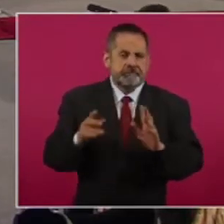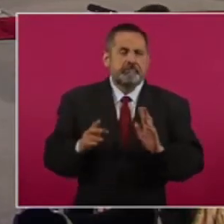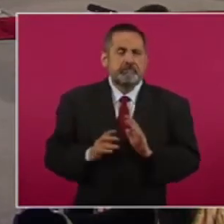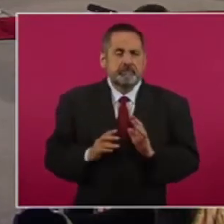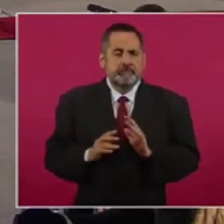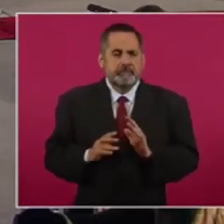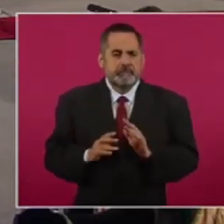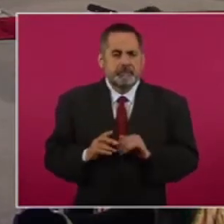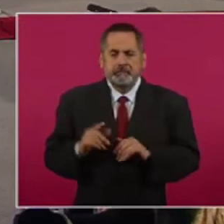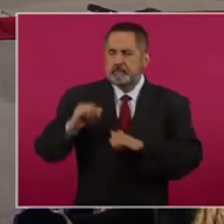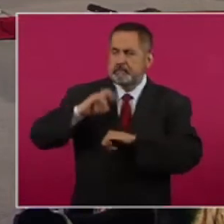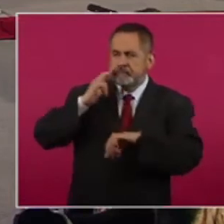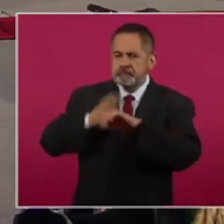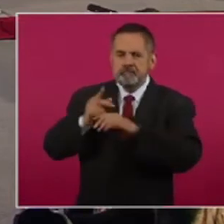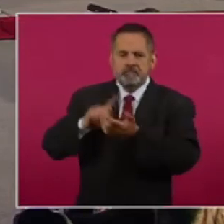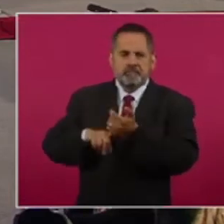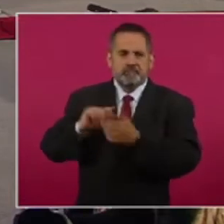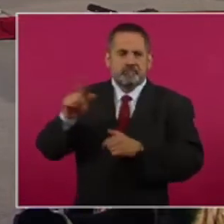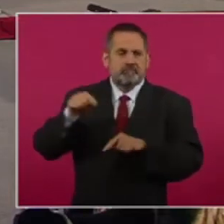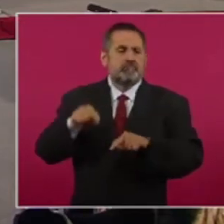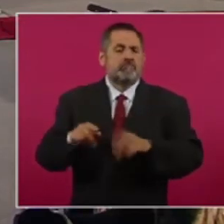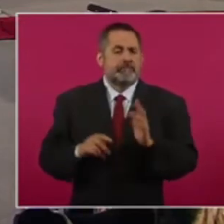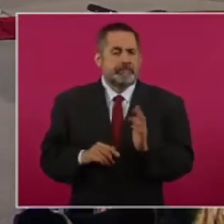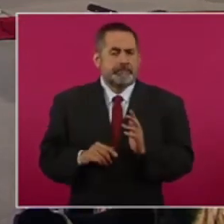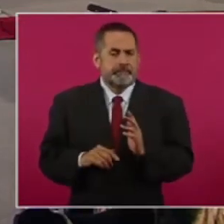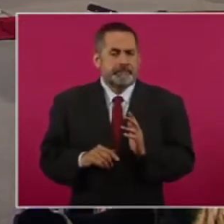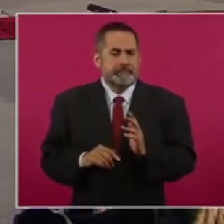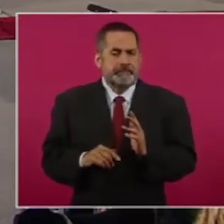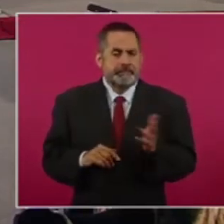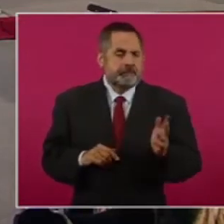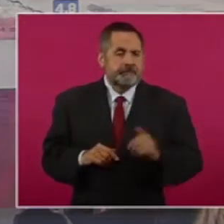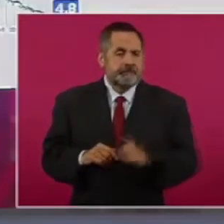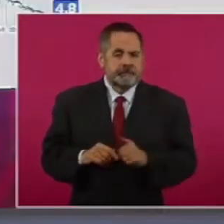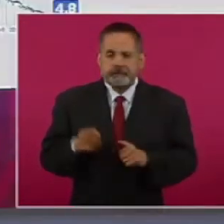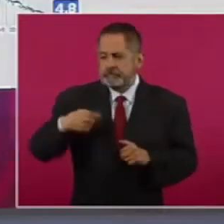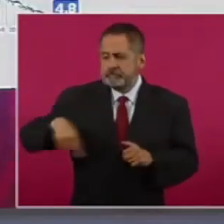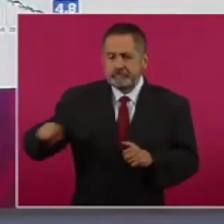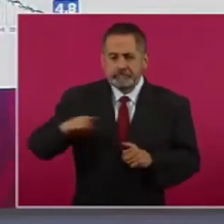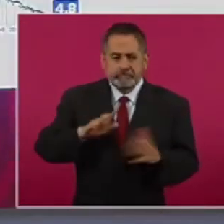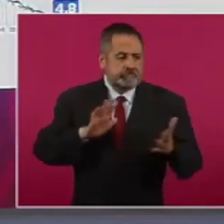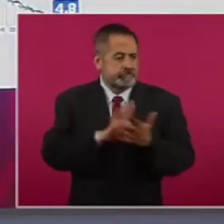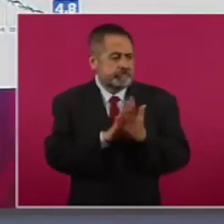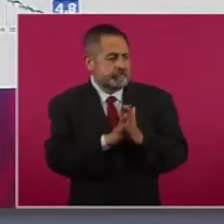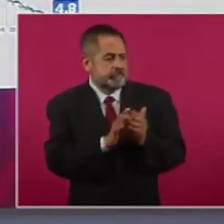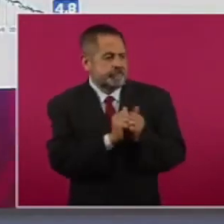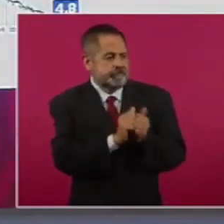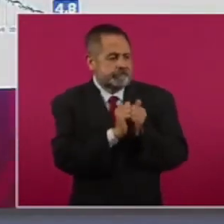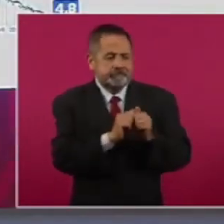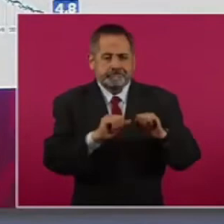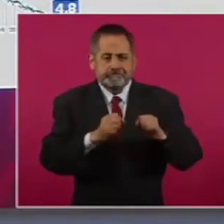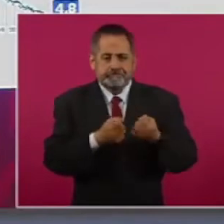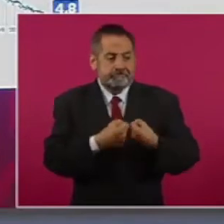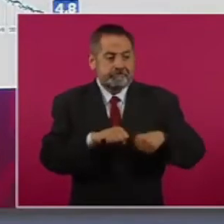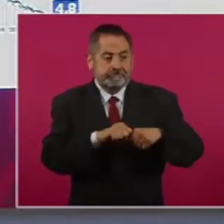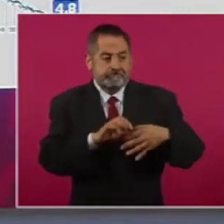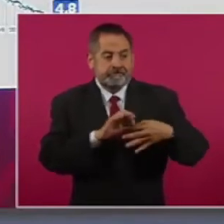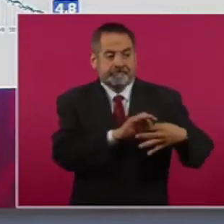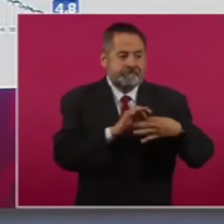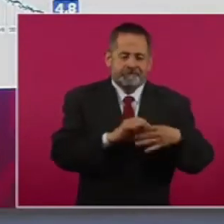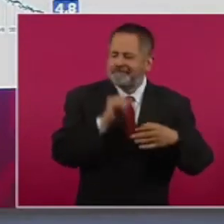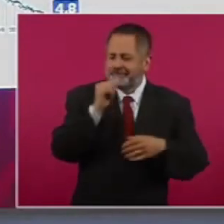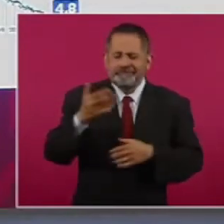la autoridad y no está asociada, no hay asociación delictuosa como